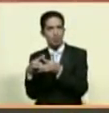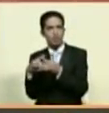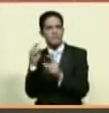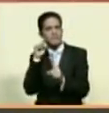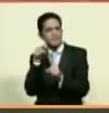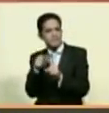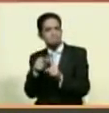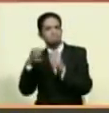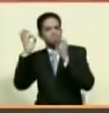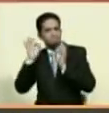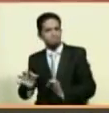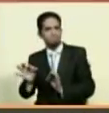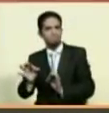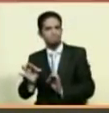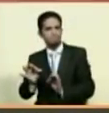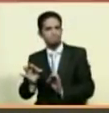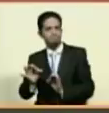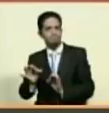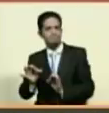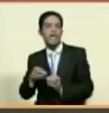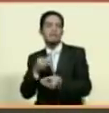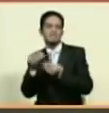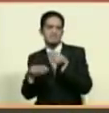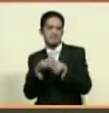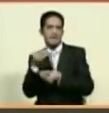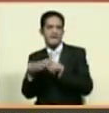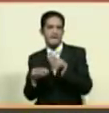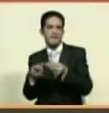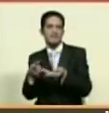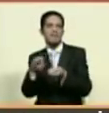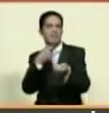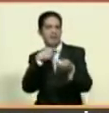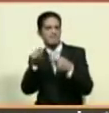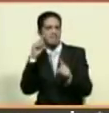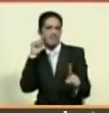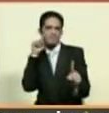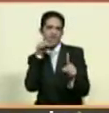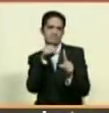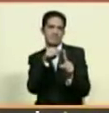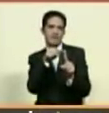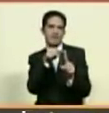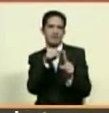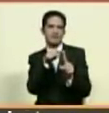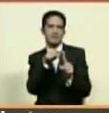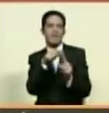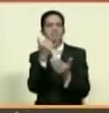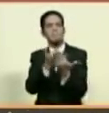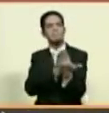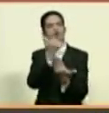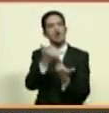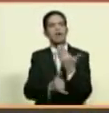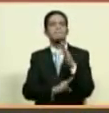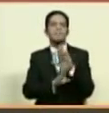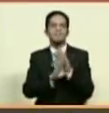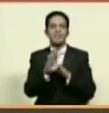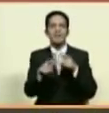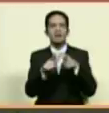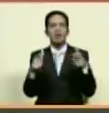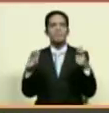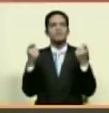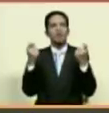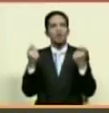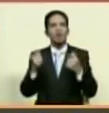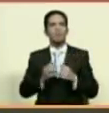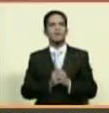garantizar el cumplimiento de la meta prevista en el programa de recuperación,